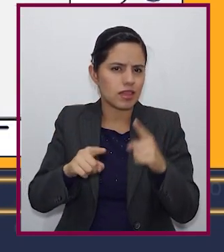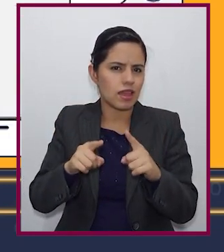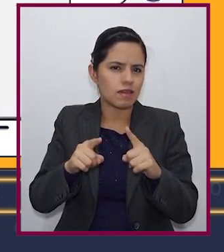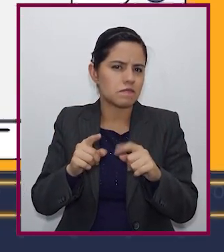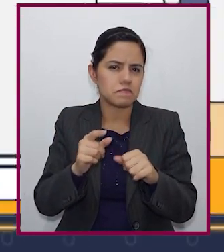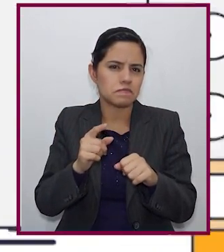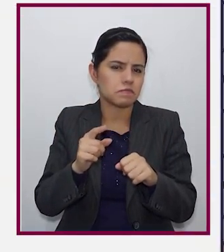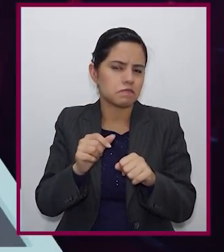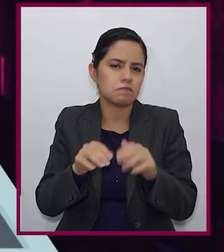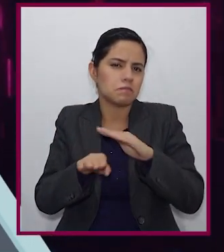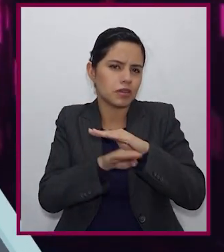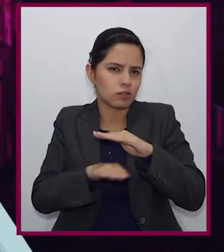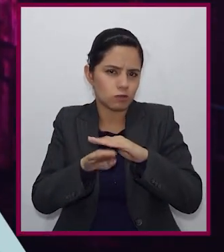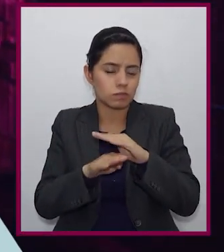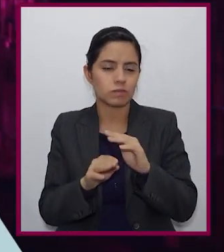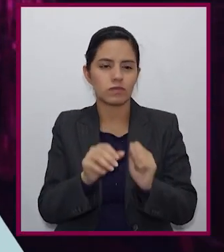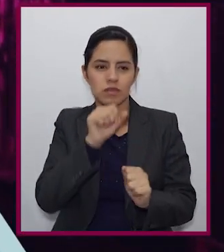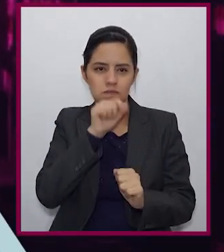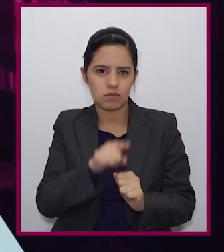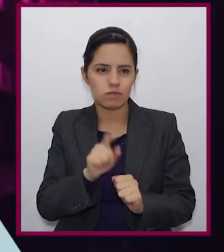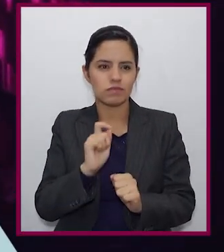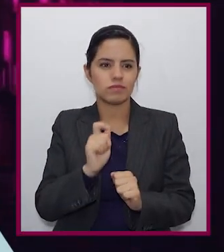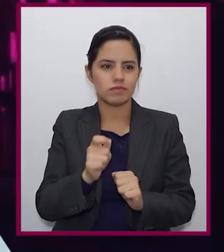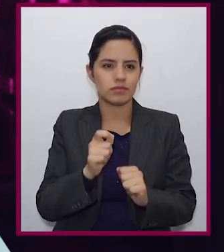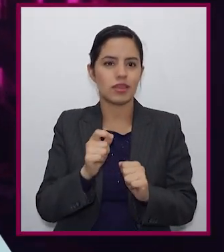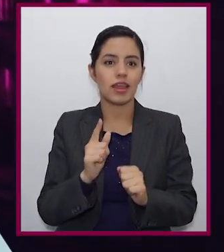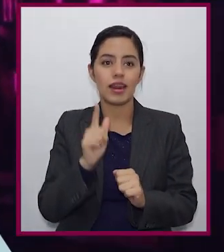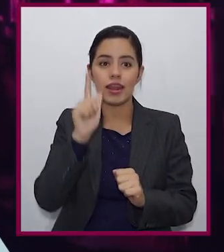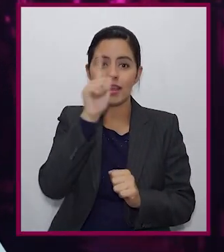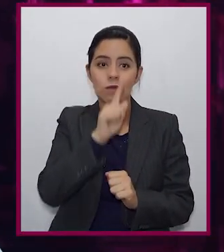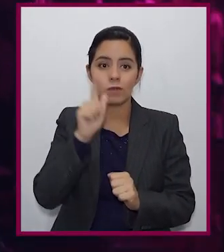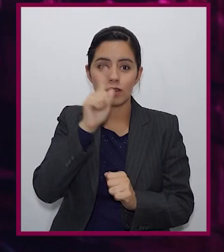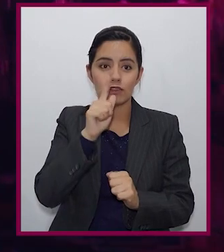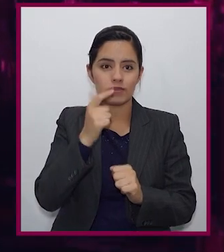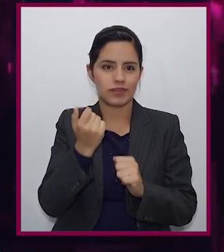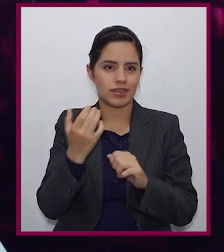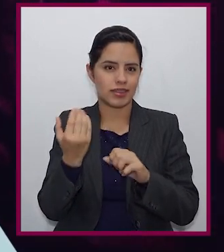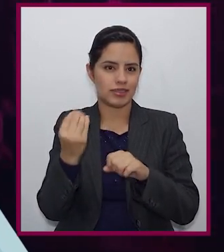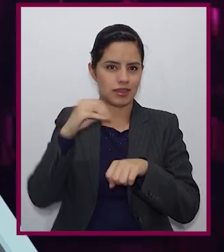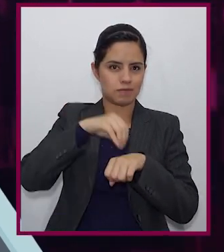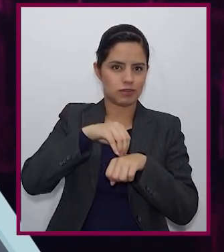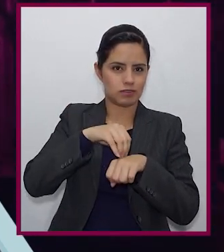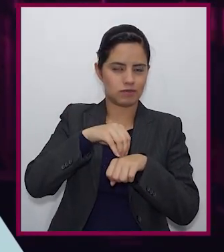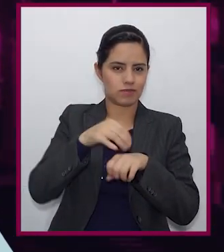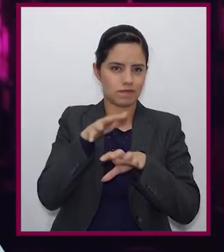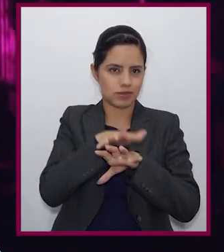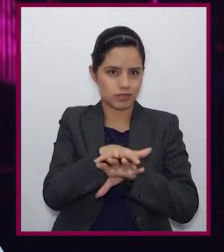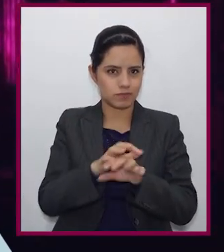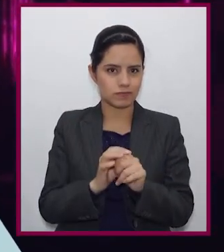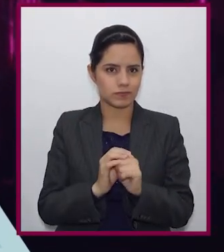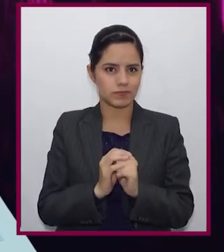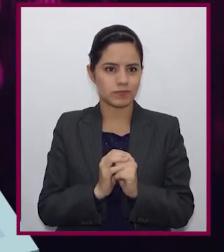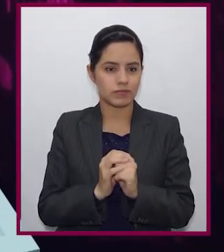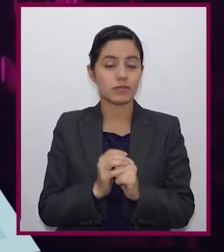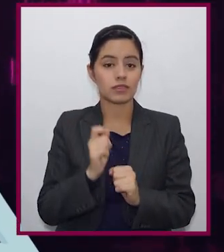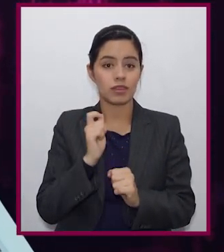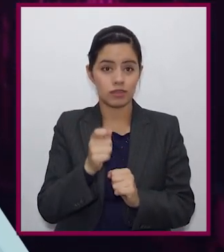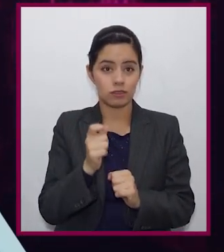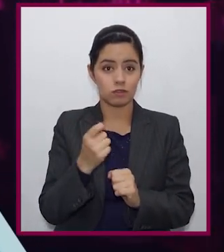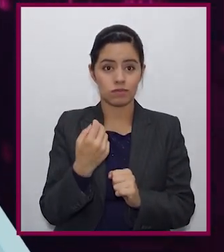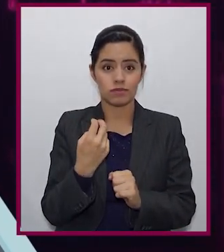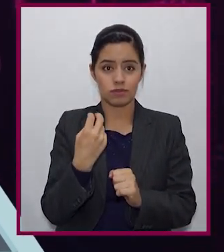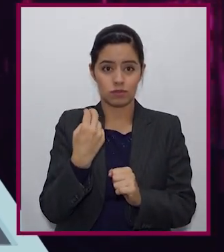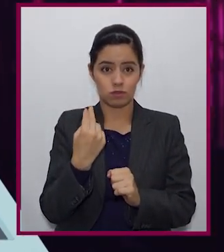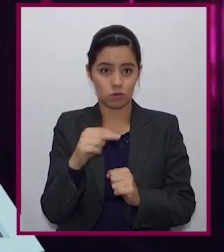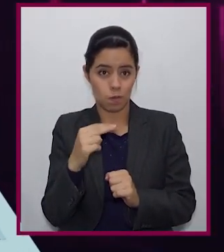secuencias de caracteres. Y aquí también se incluye algo que se conoce como lenguaje ensamblador. Y en este caso no existen como tal